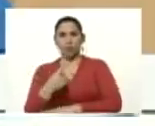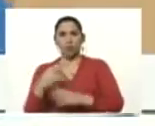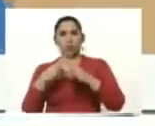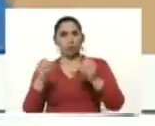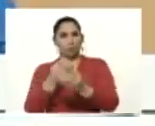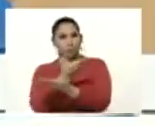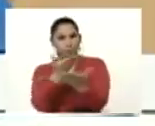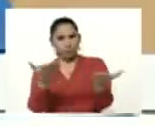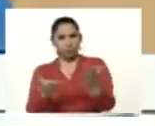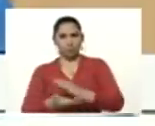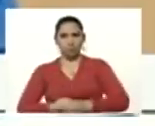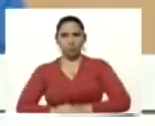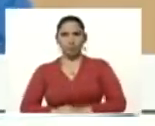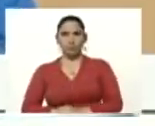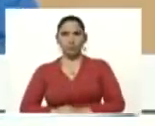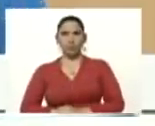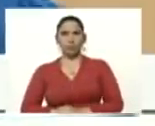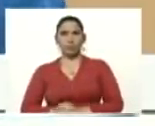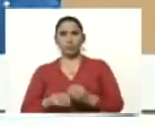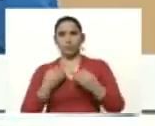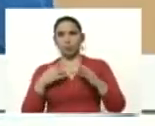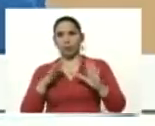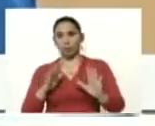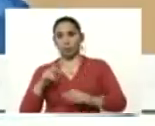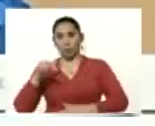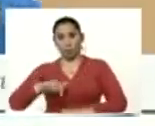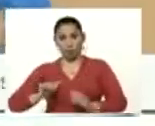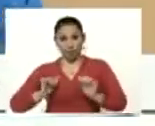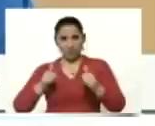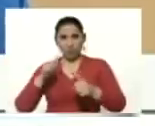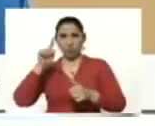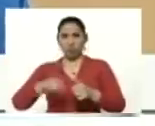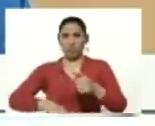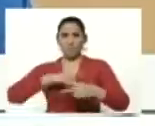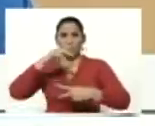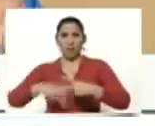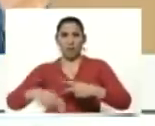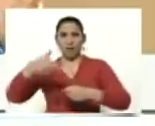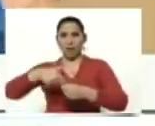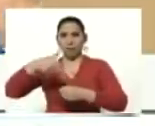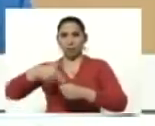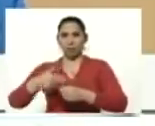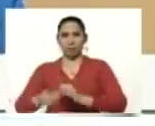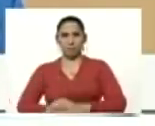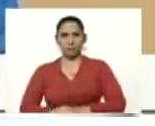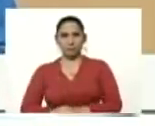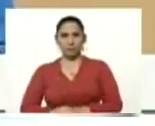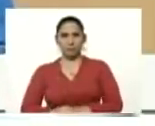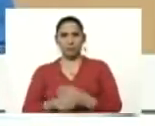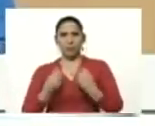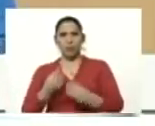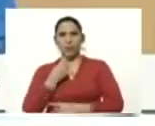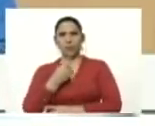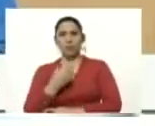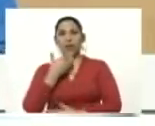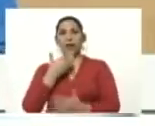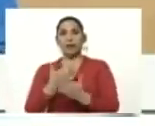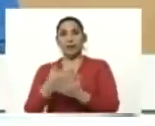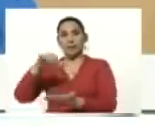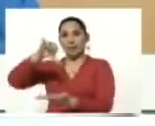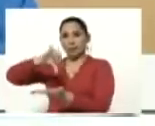nuestros compatriotas. Bueno, hoy arrancó también el plan de la gasolina. Como decía, gracias a